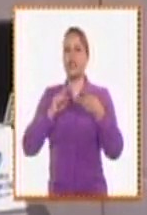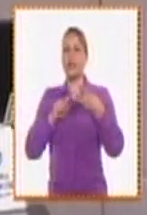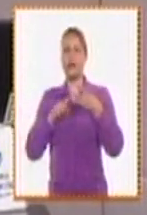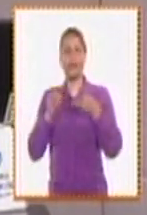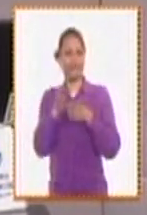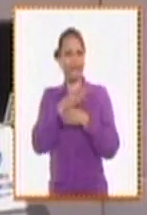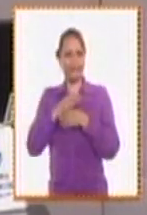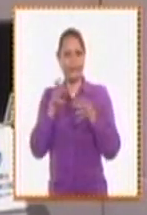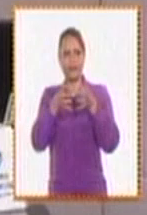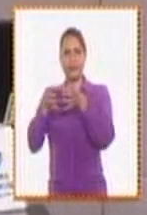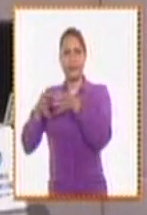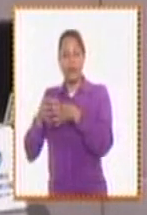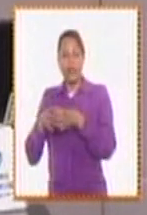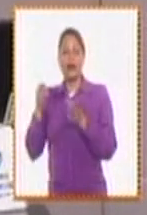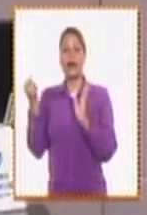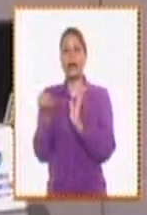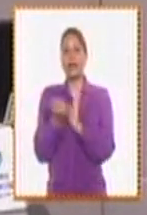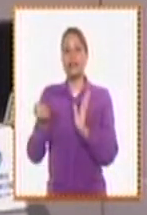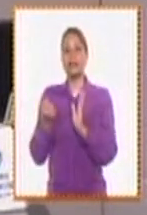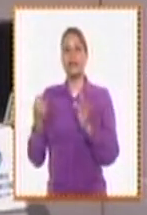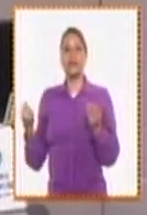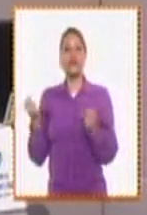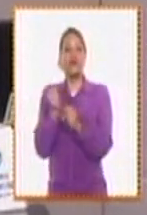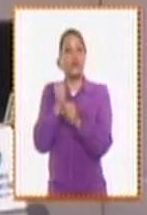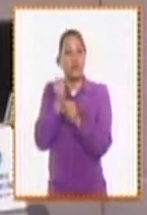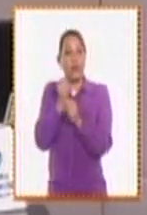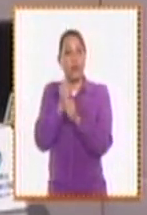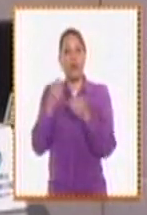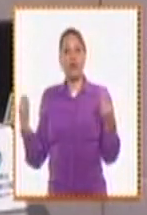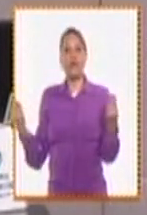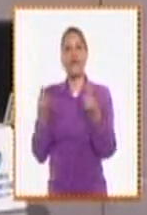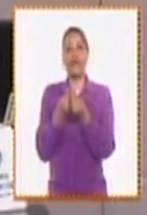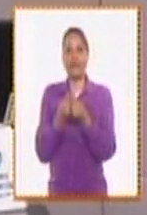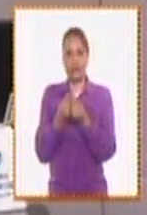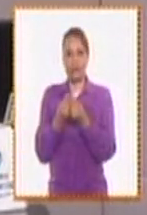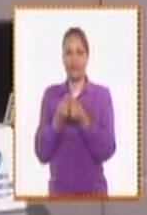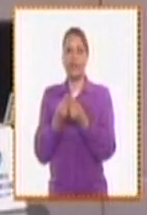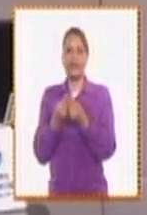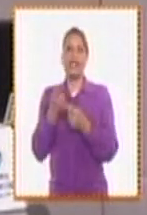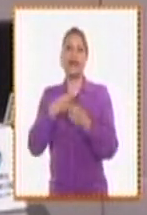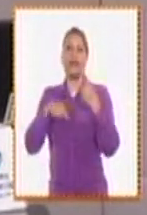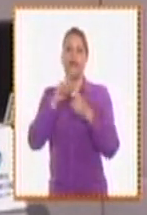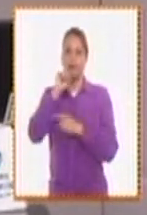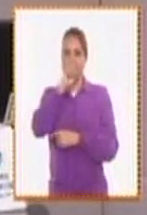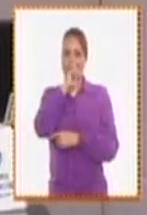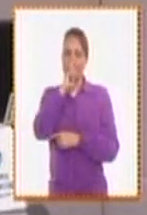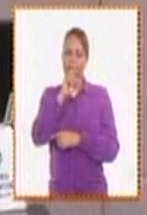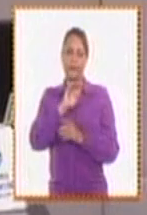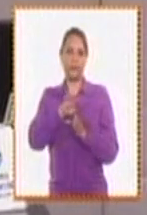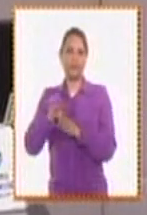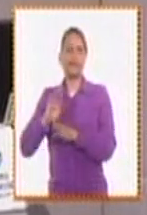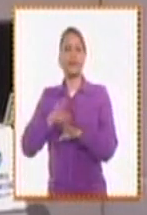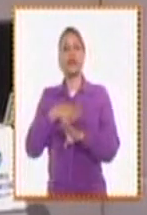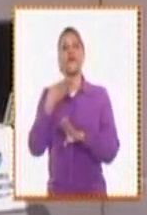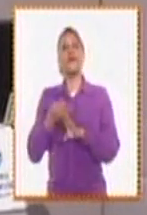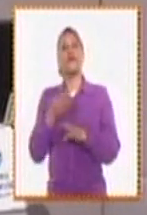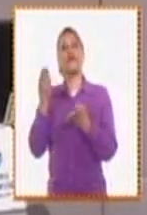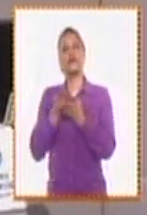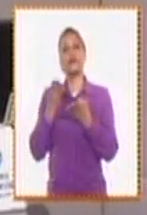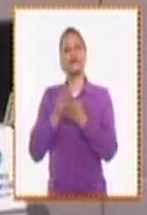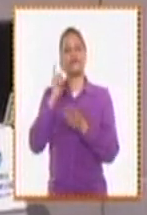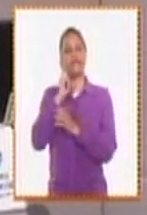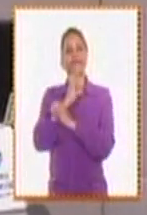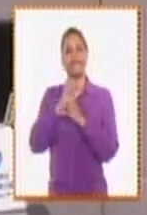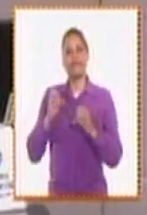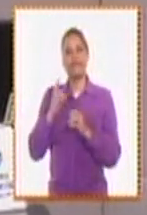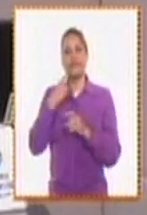poder garantizar, llegar y poder anticiparnos a estos fenómenos de los muchachos. Después un estudio científico y la aplicación